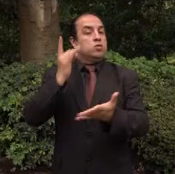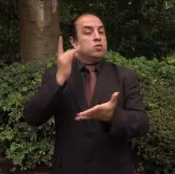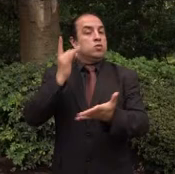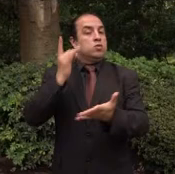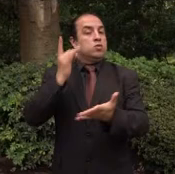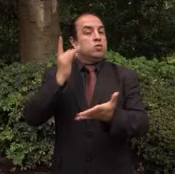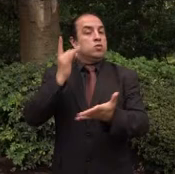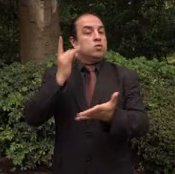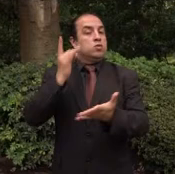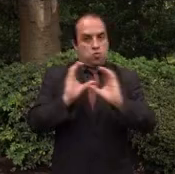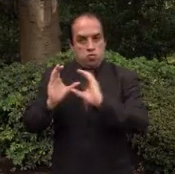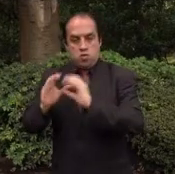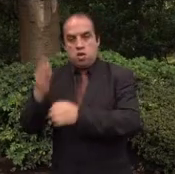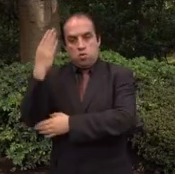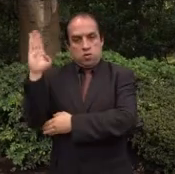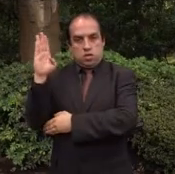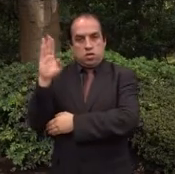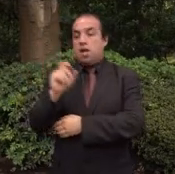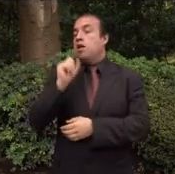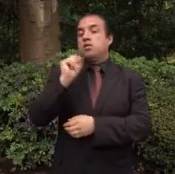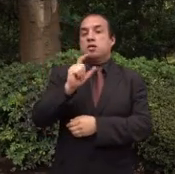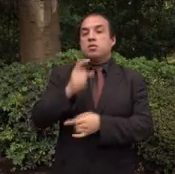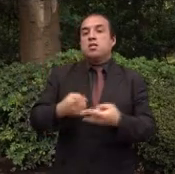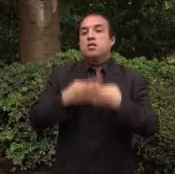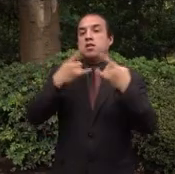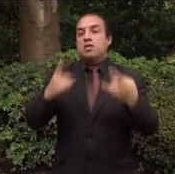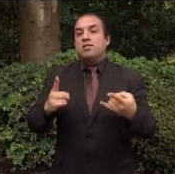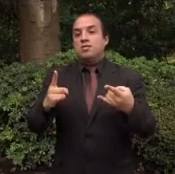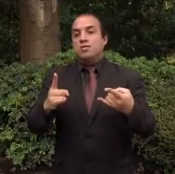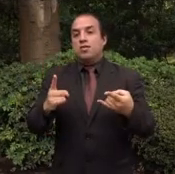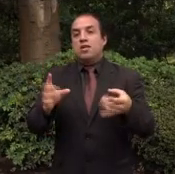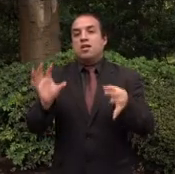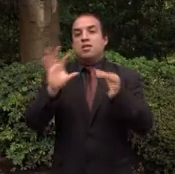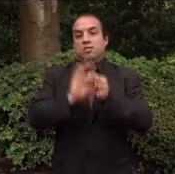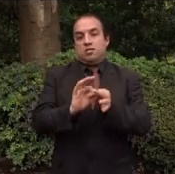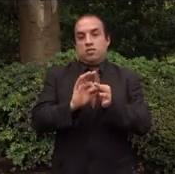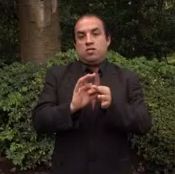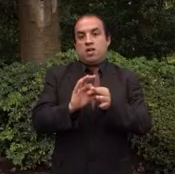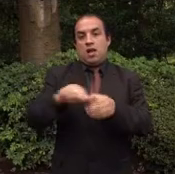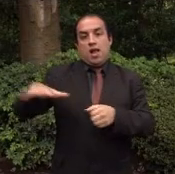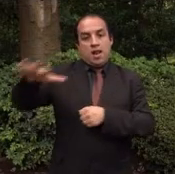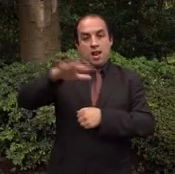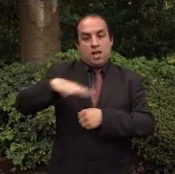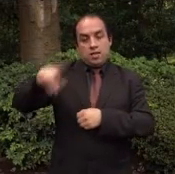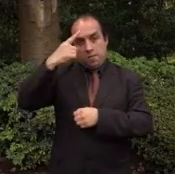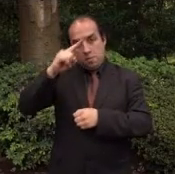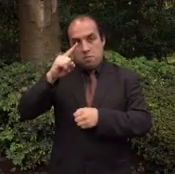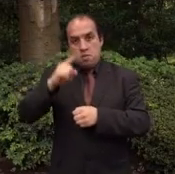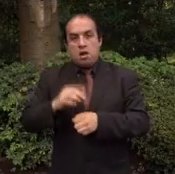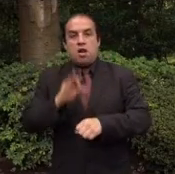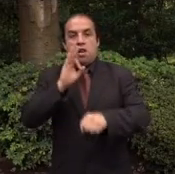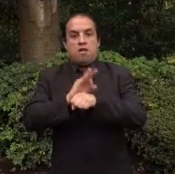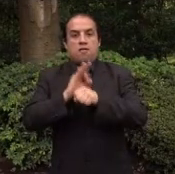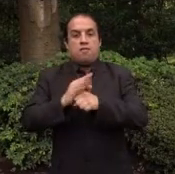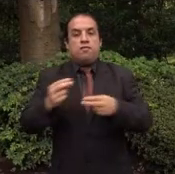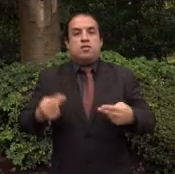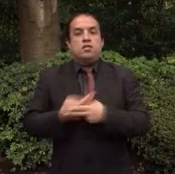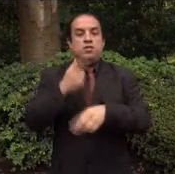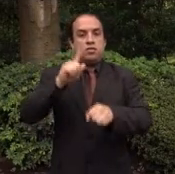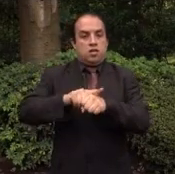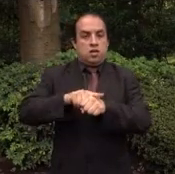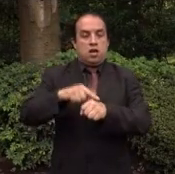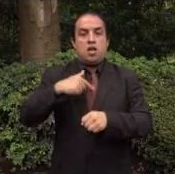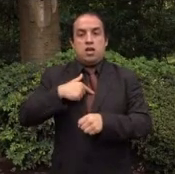bosque, sino también por la historia que está asociada a toda esta zona a la defensa nacional. Así que yo